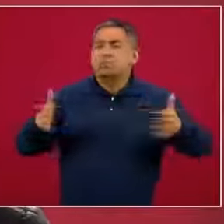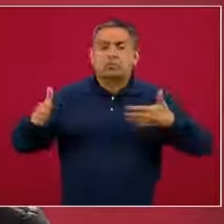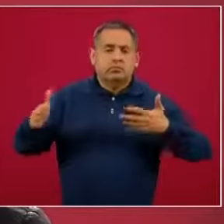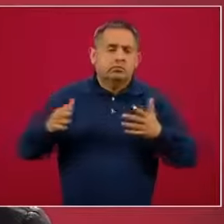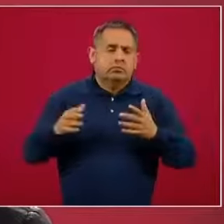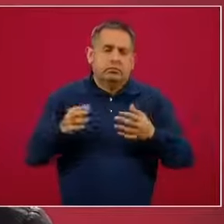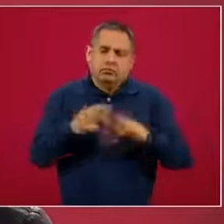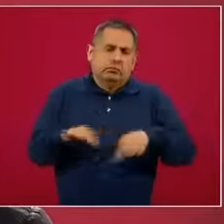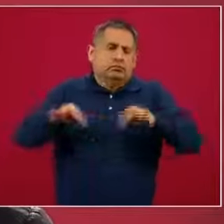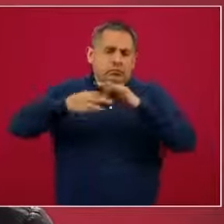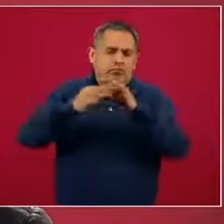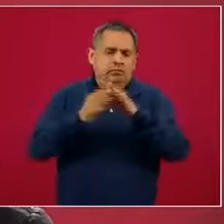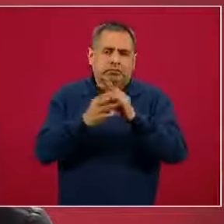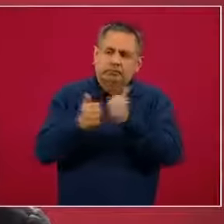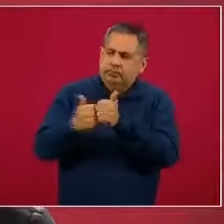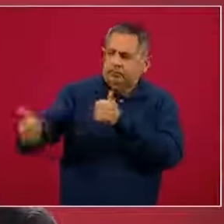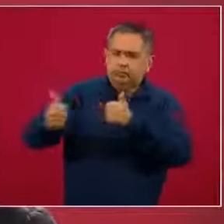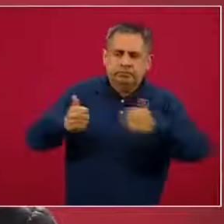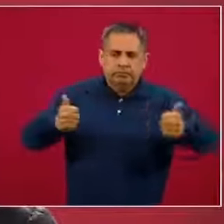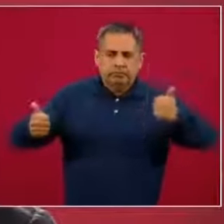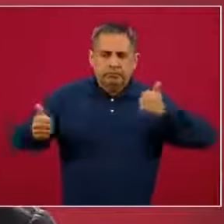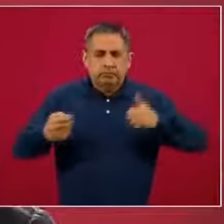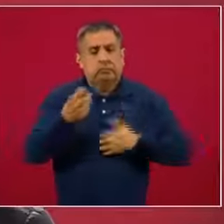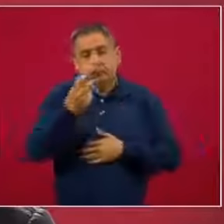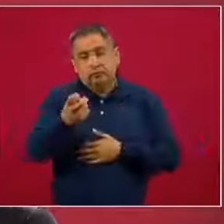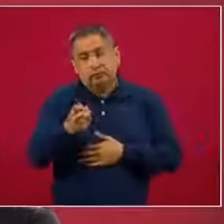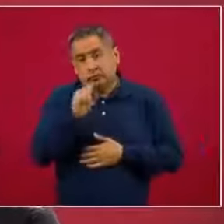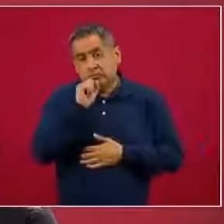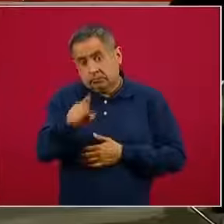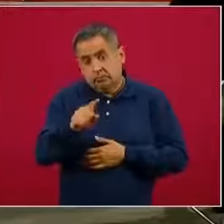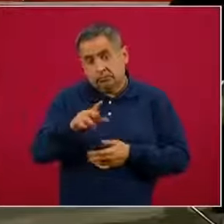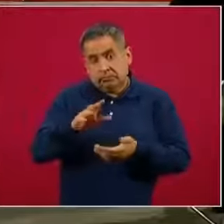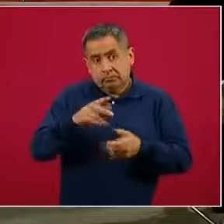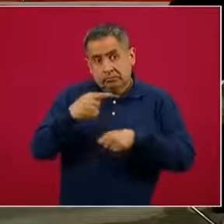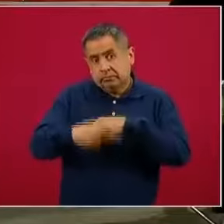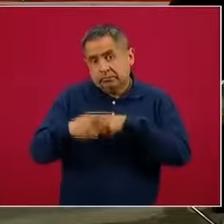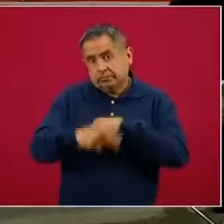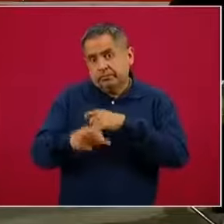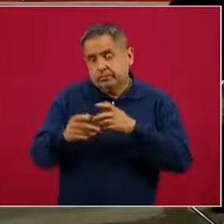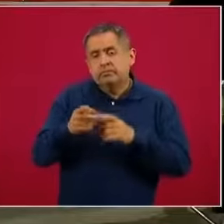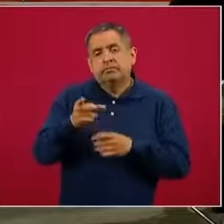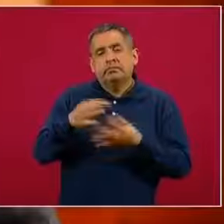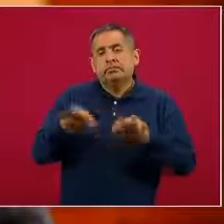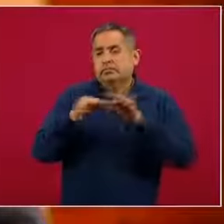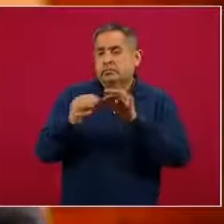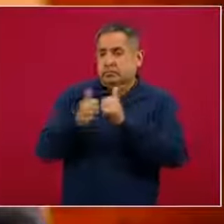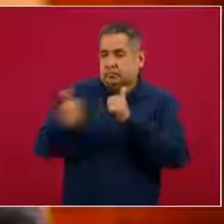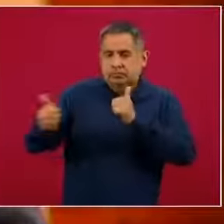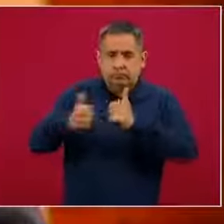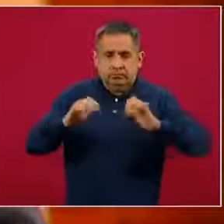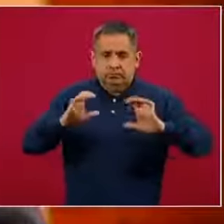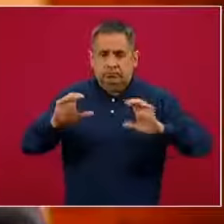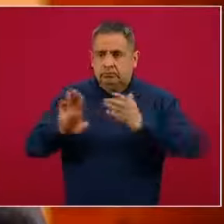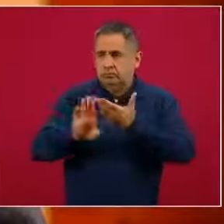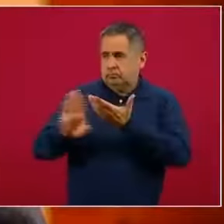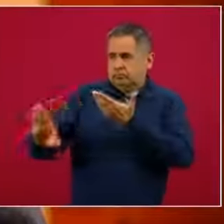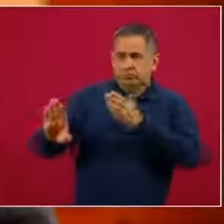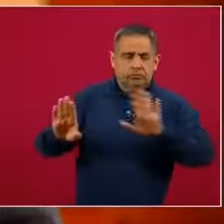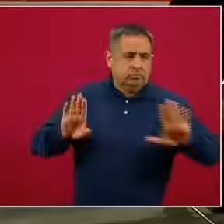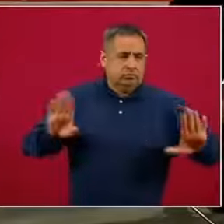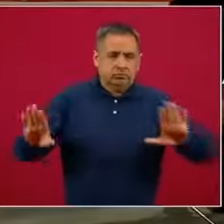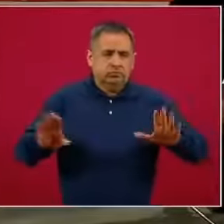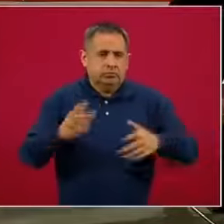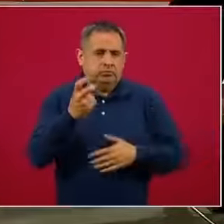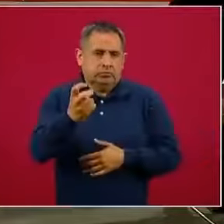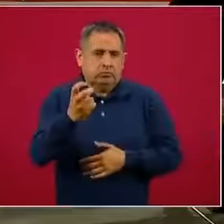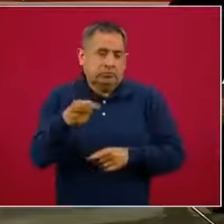público y ahí sí puede haber un riesgo importante de contagio si no se cuida la sana distancia. Entonces, ese